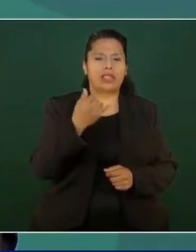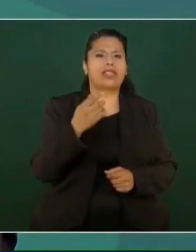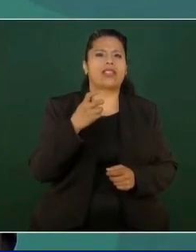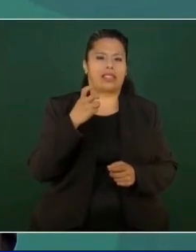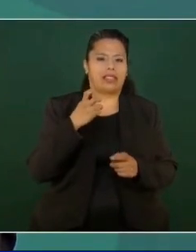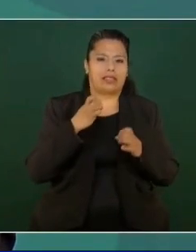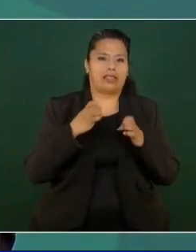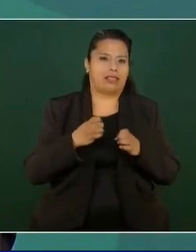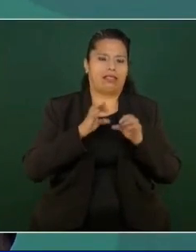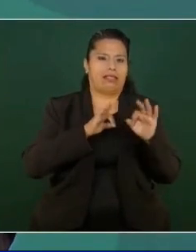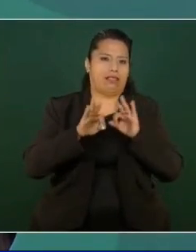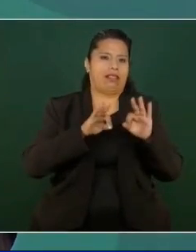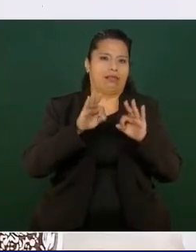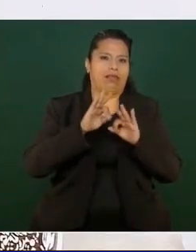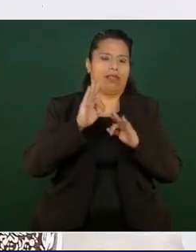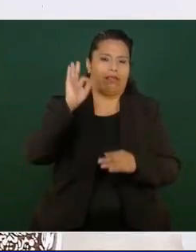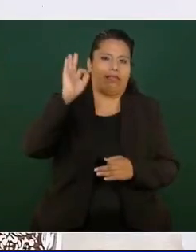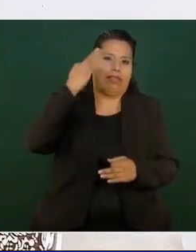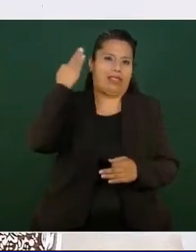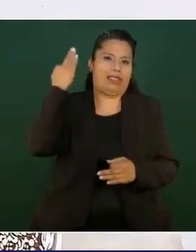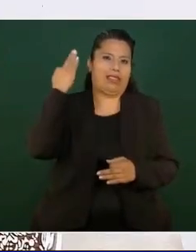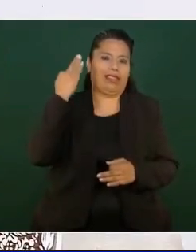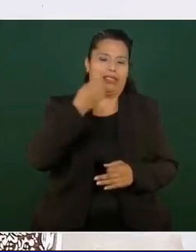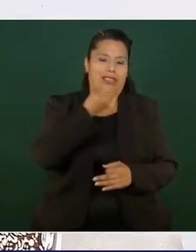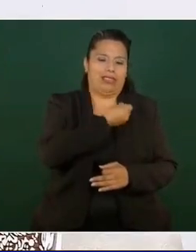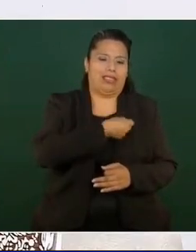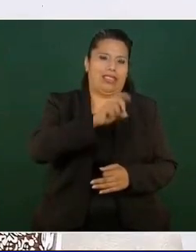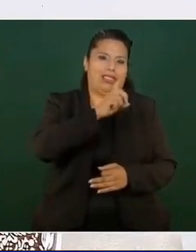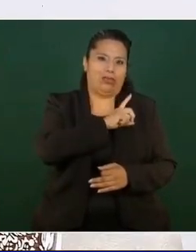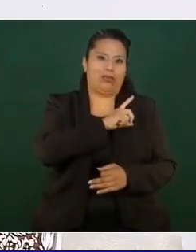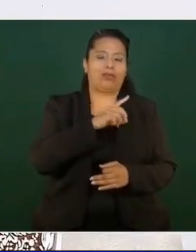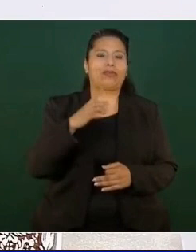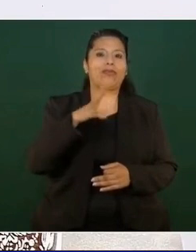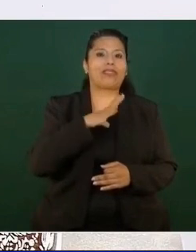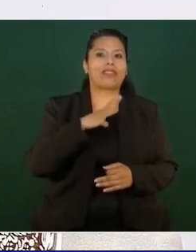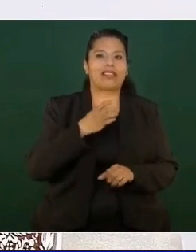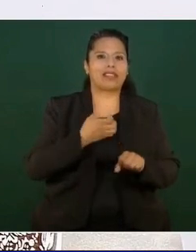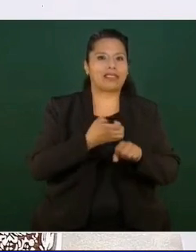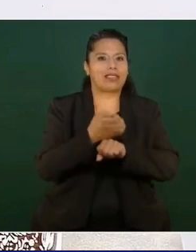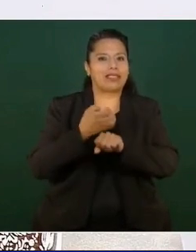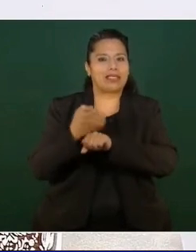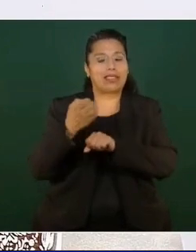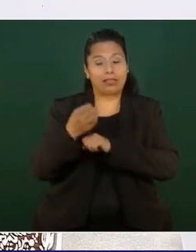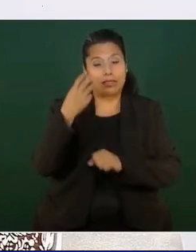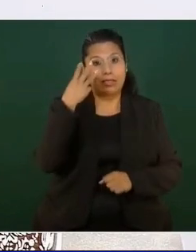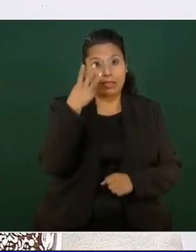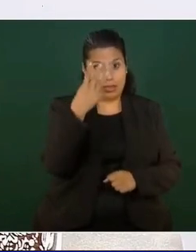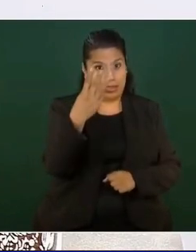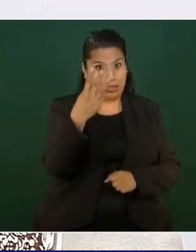del sistema de salud. Ya llevamos 3 estados,